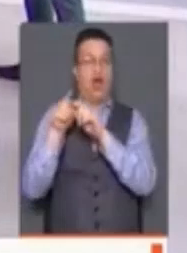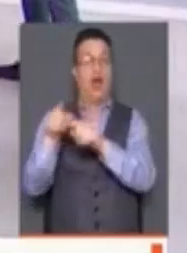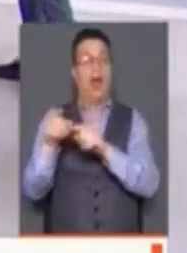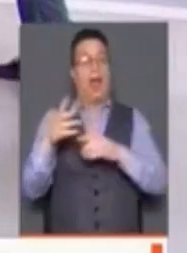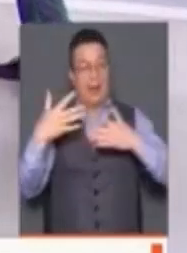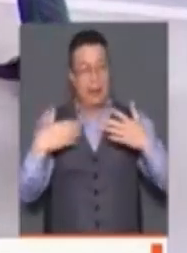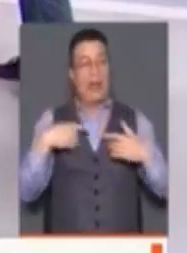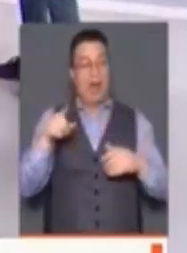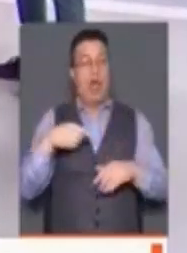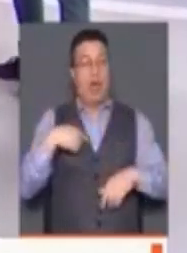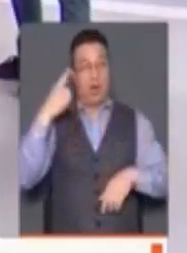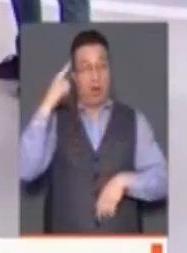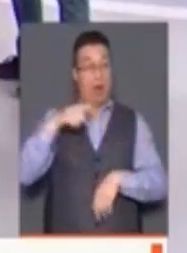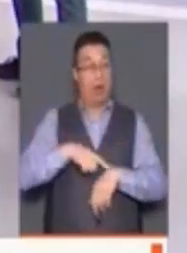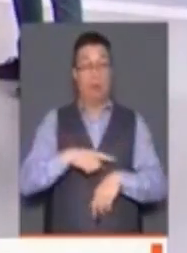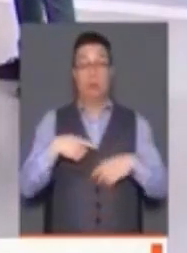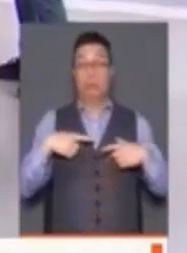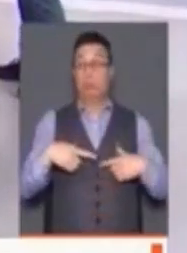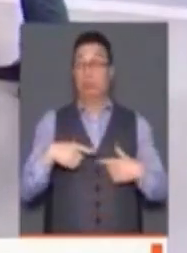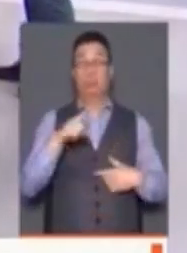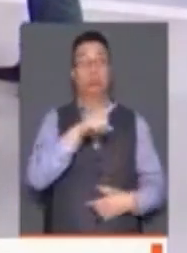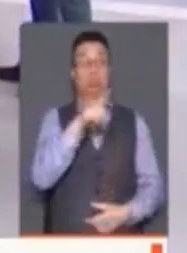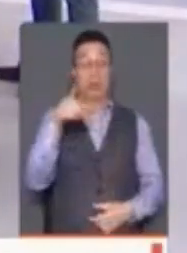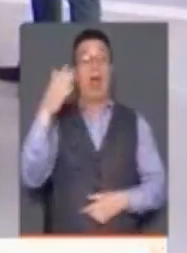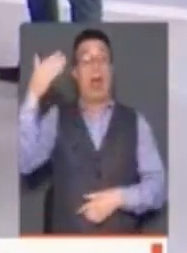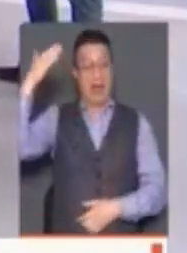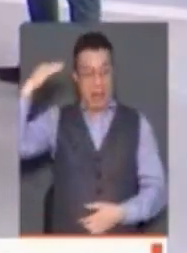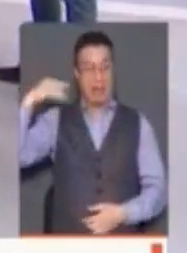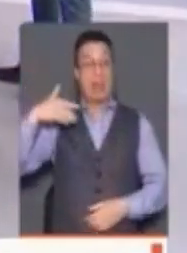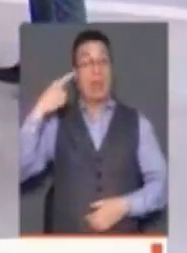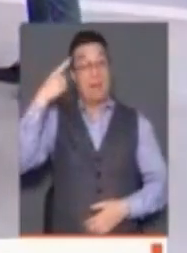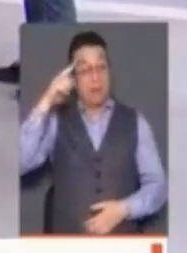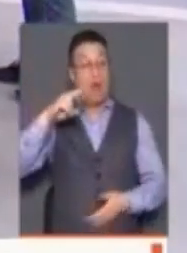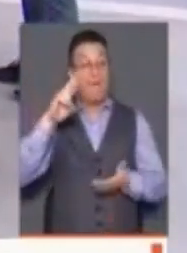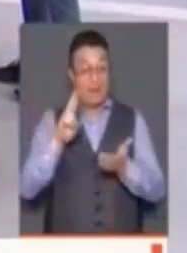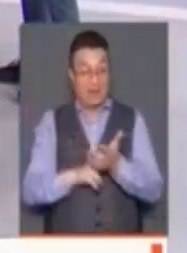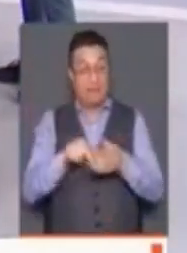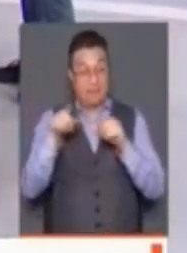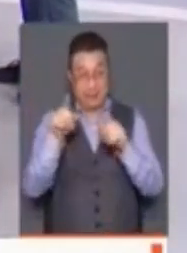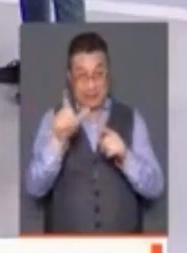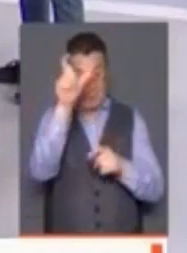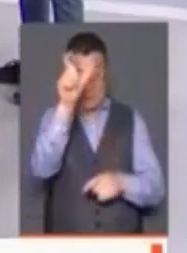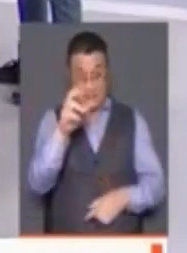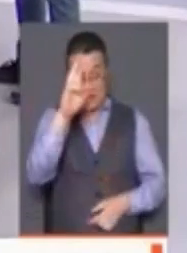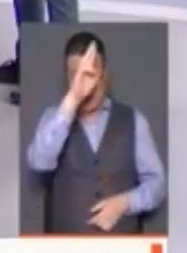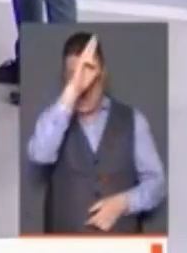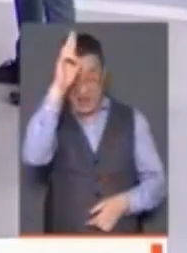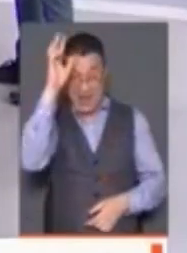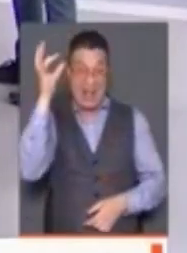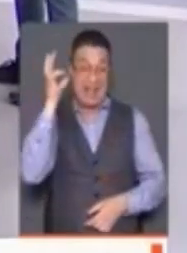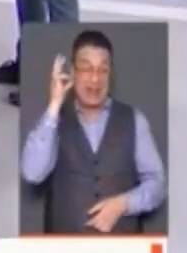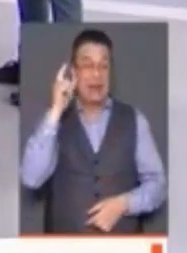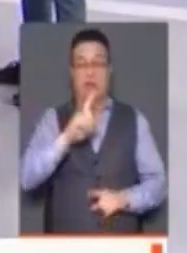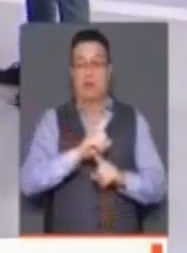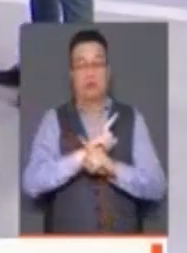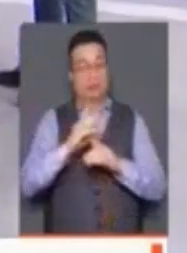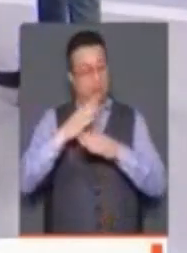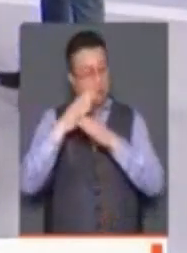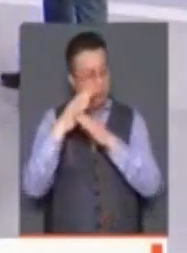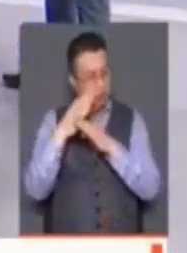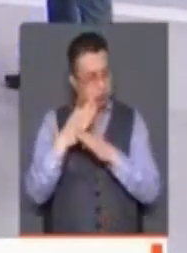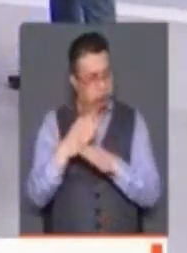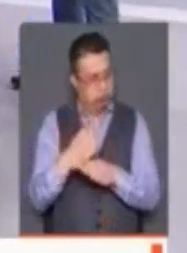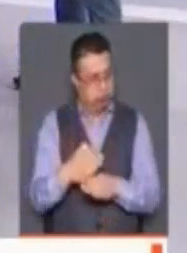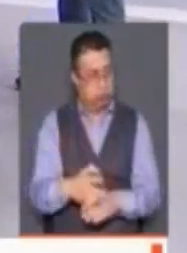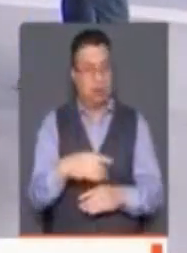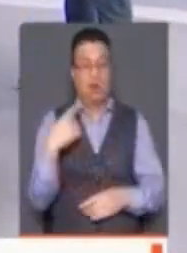hubo un momento en el cual eso se produjo en el pasado. Pero la verdad es que esta reina estaba decidida a nunca abdicar. Y mucho